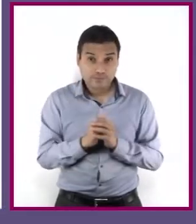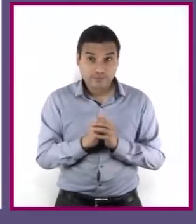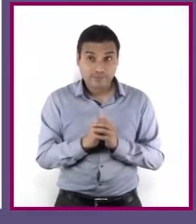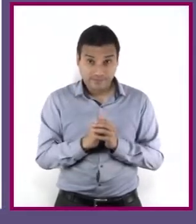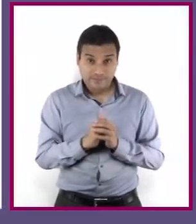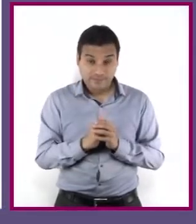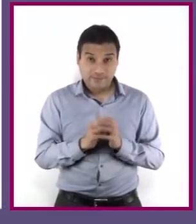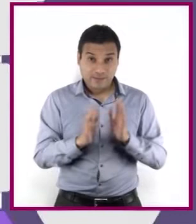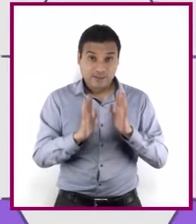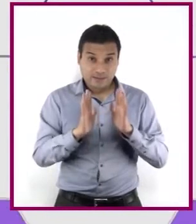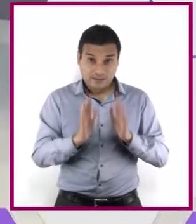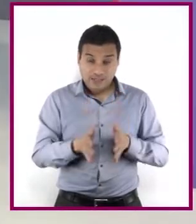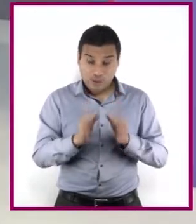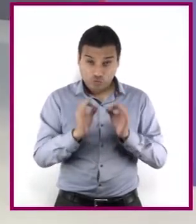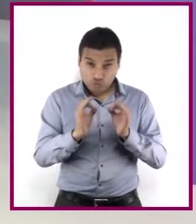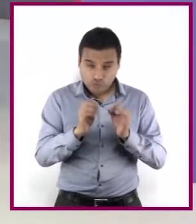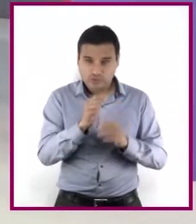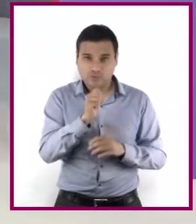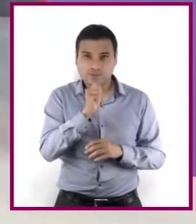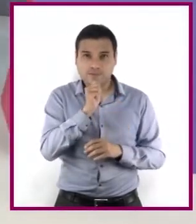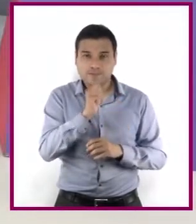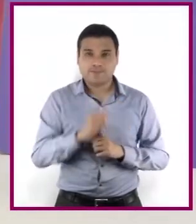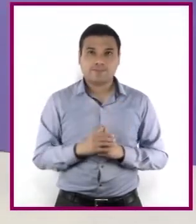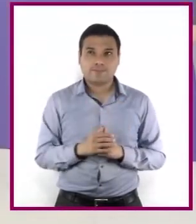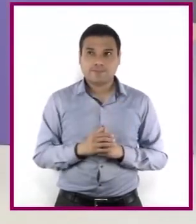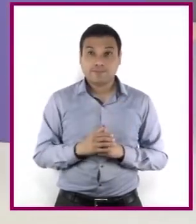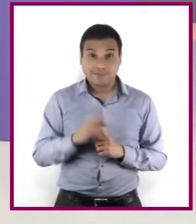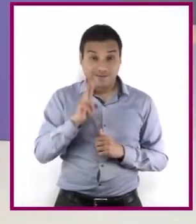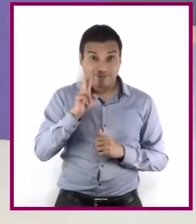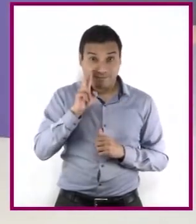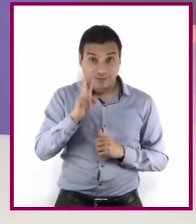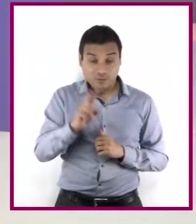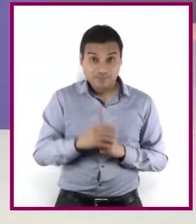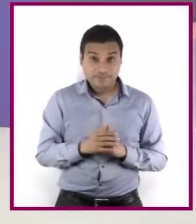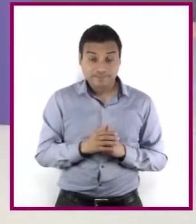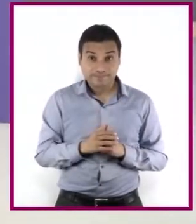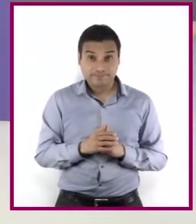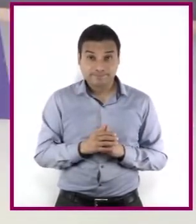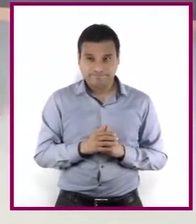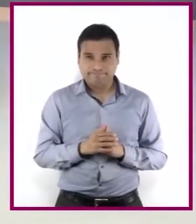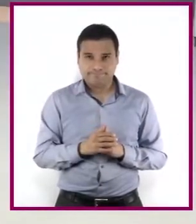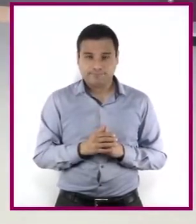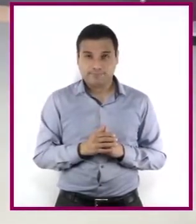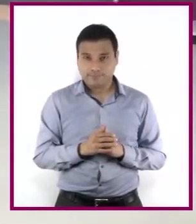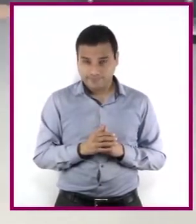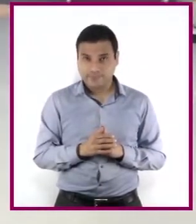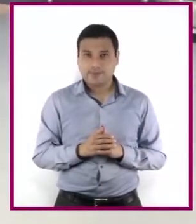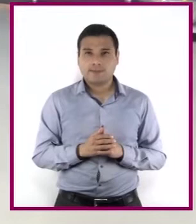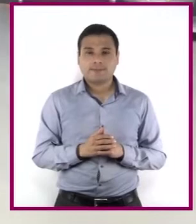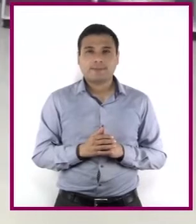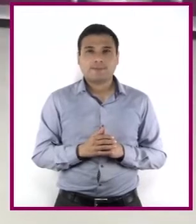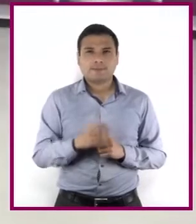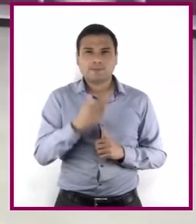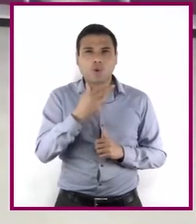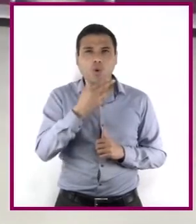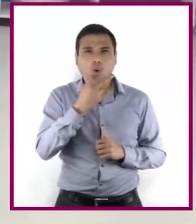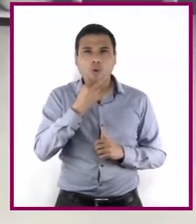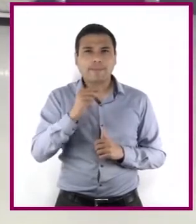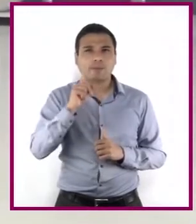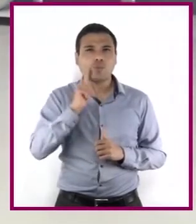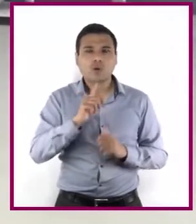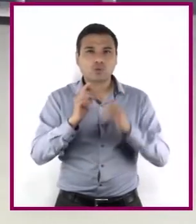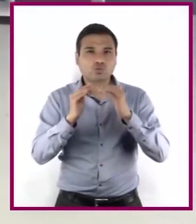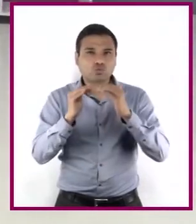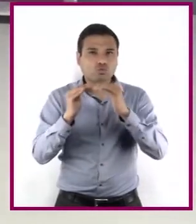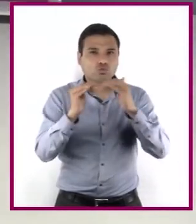son objetivos prioritarios. Como escuchamos, el derecho a la igualdad y no discriminación en el ejercicio de